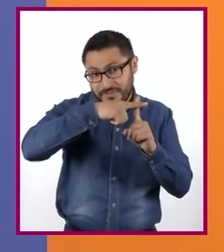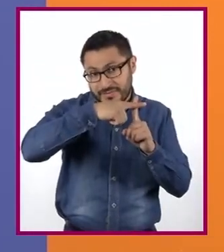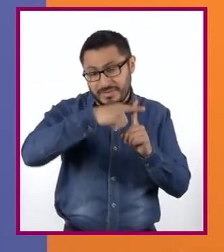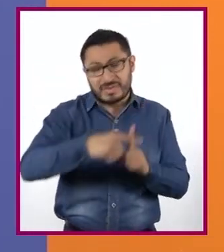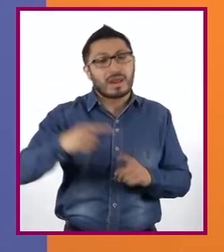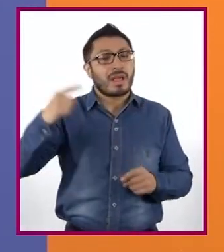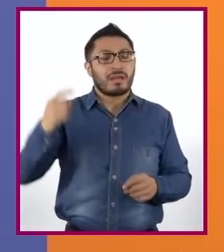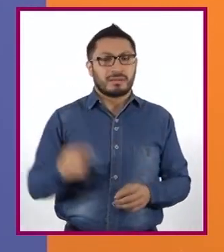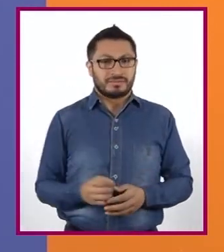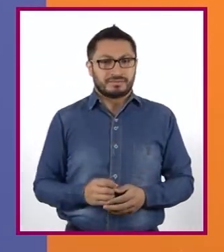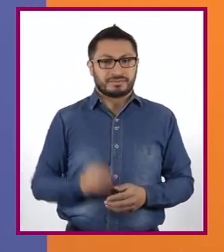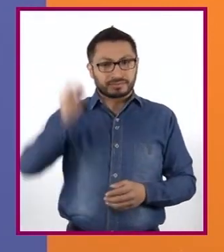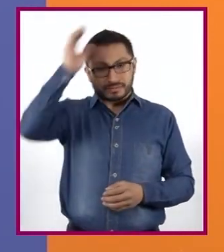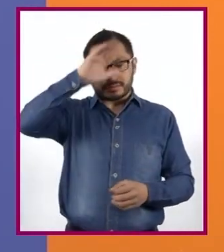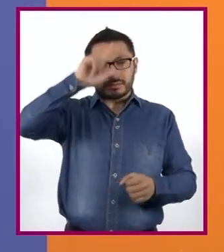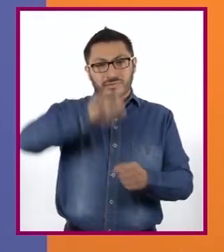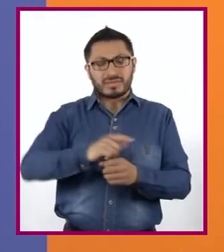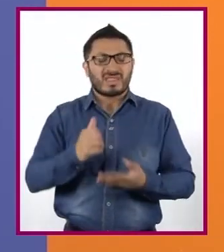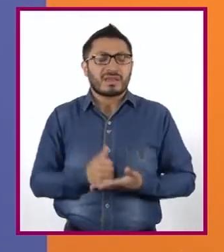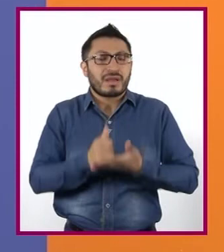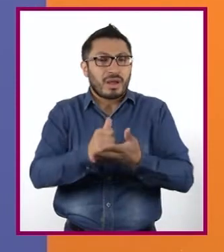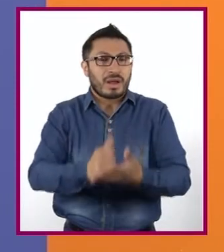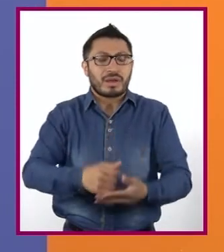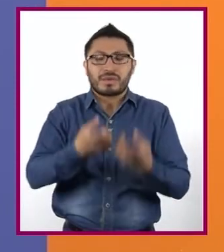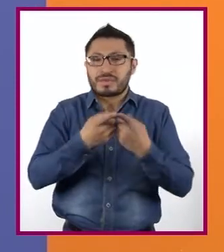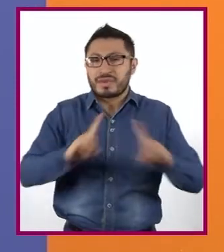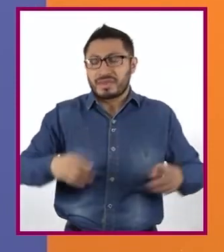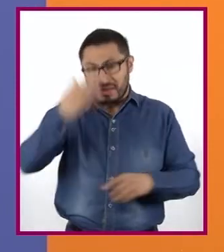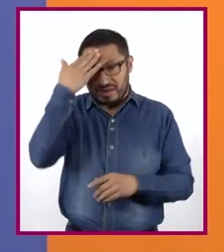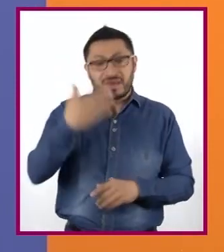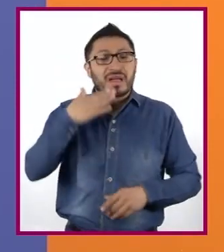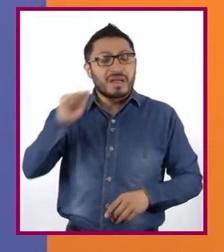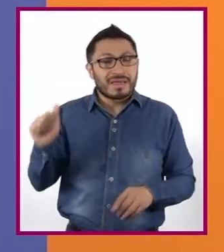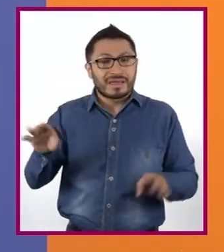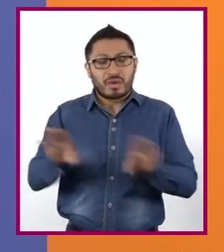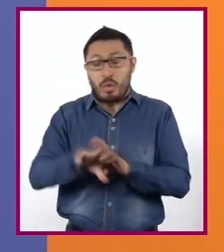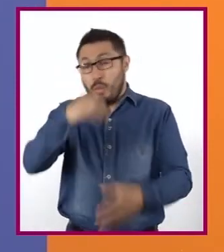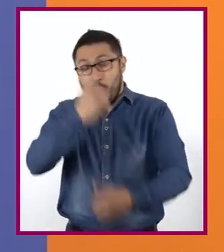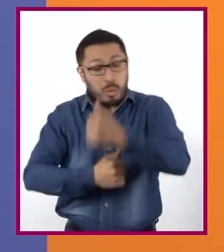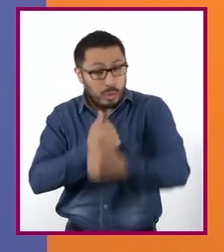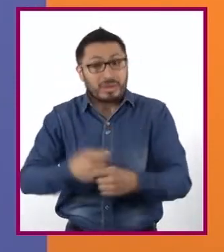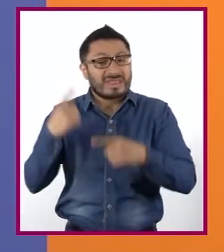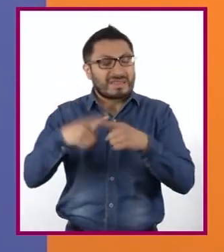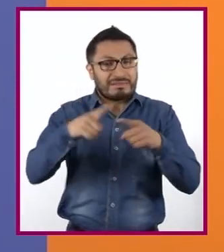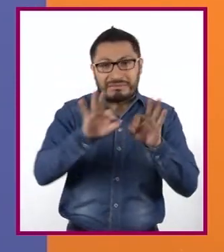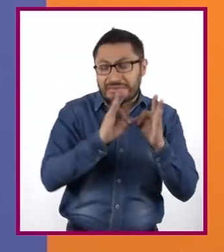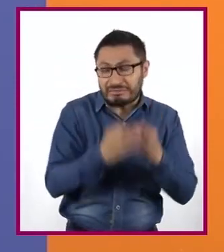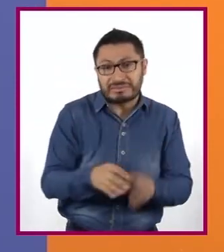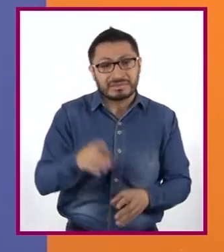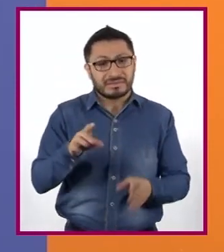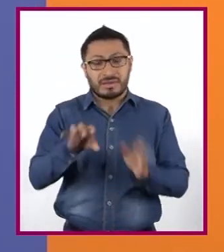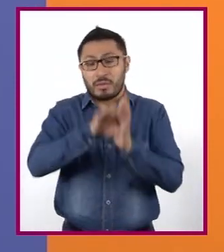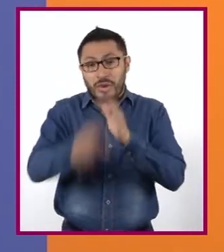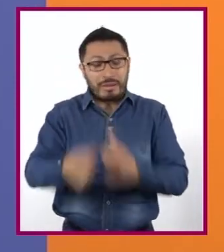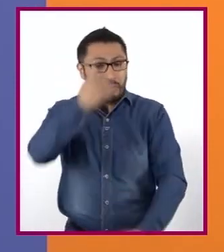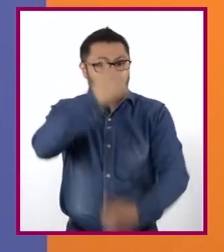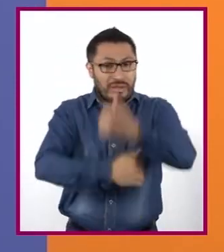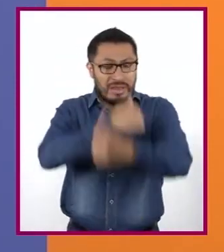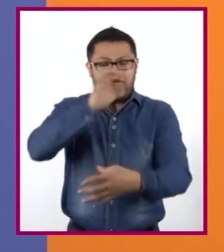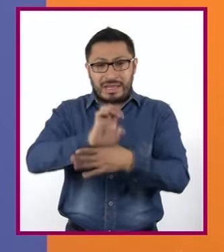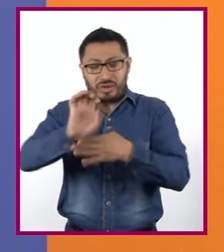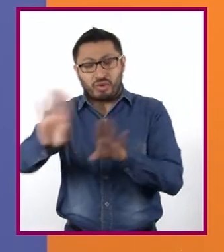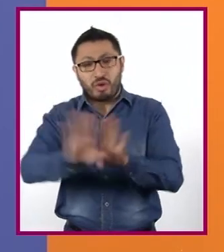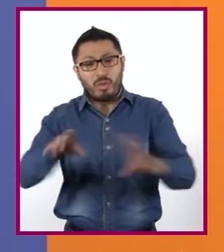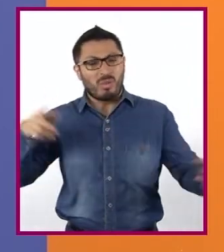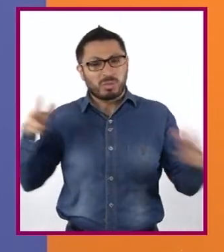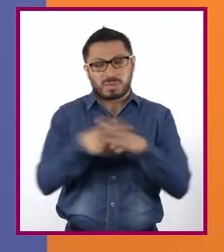que fomenta la competencia favorece distintas formas de violencia. En cambio, en ambientes donde prevalece la solidaridad,